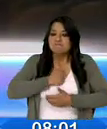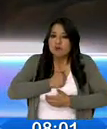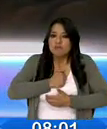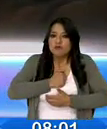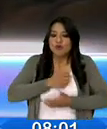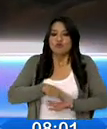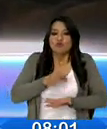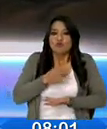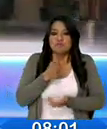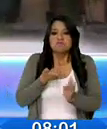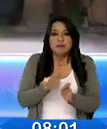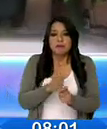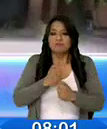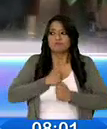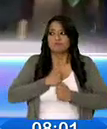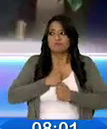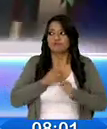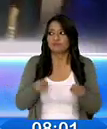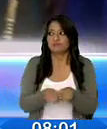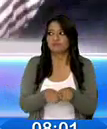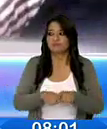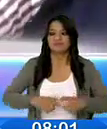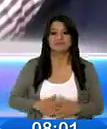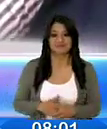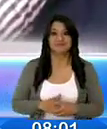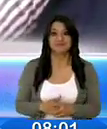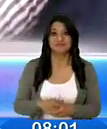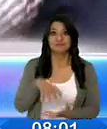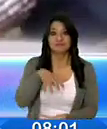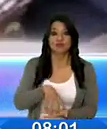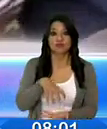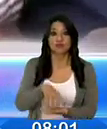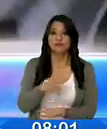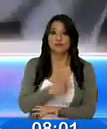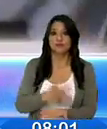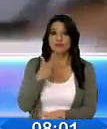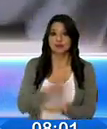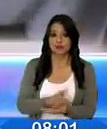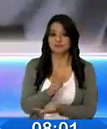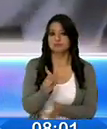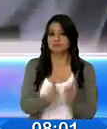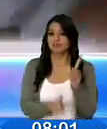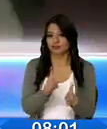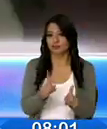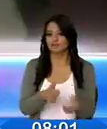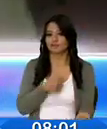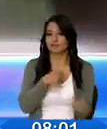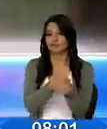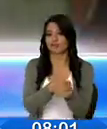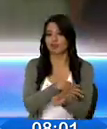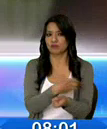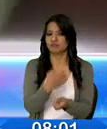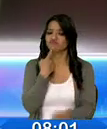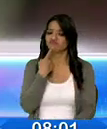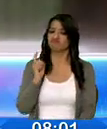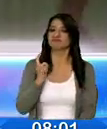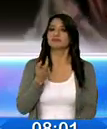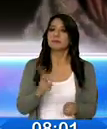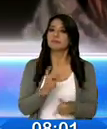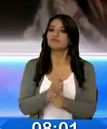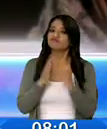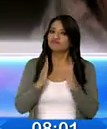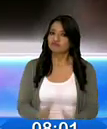conciencia, porque en la papa está nosotros. Sin duda, la fortaleza de la provincia del Carchi son sus habitantes, quienes rebeldes y